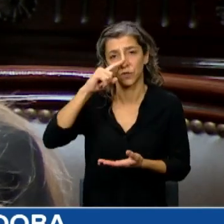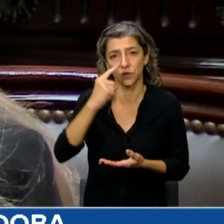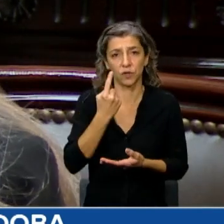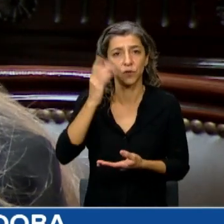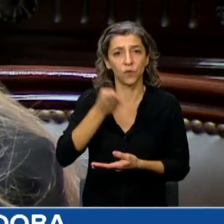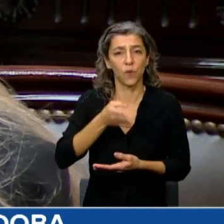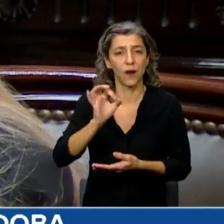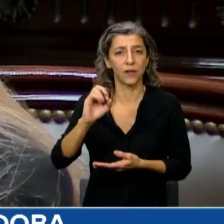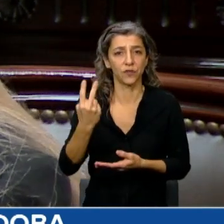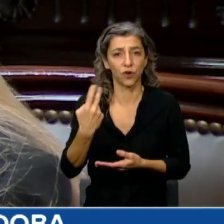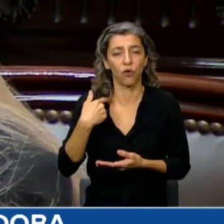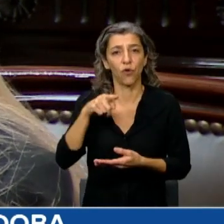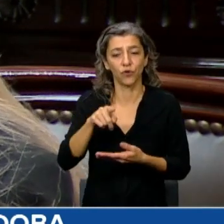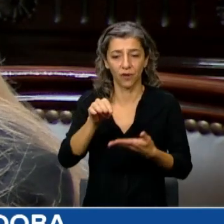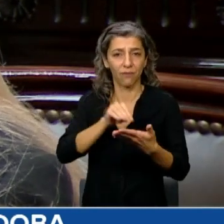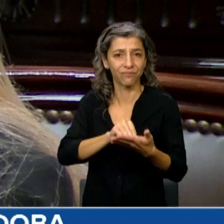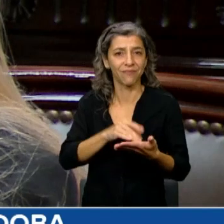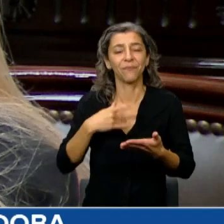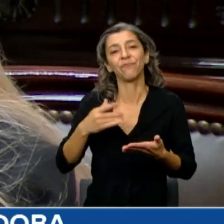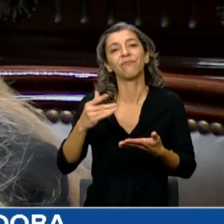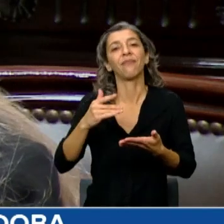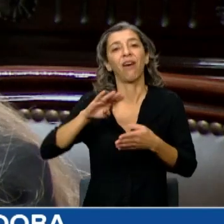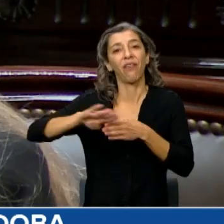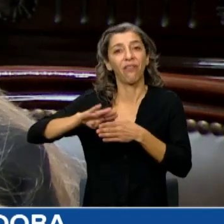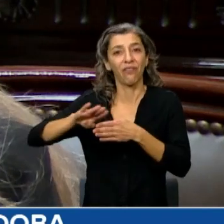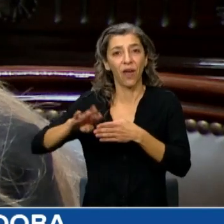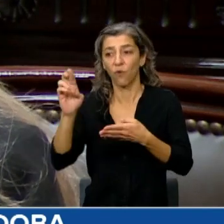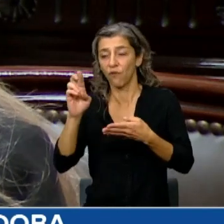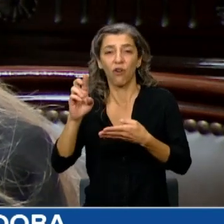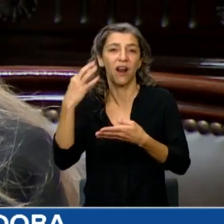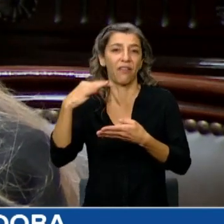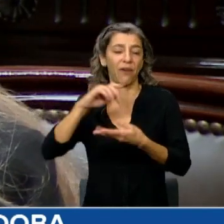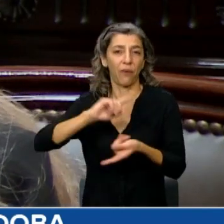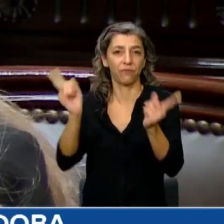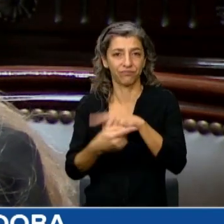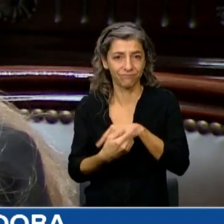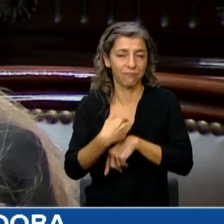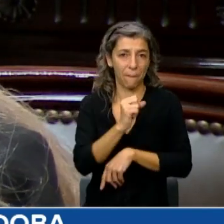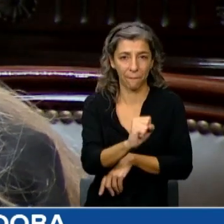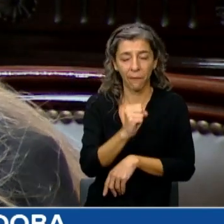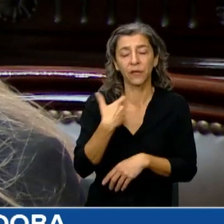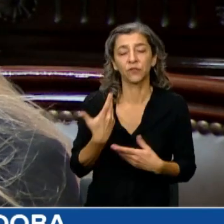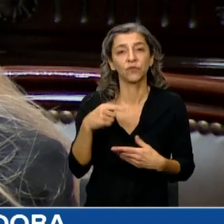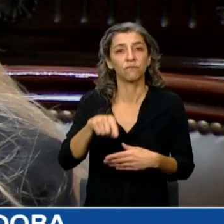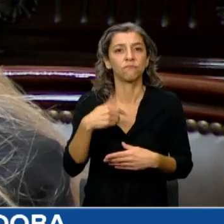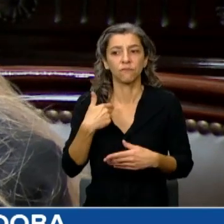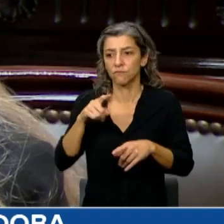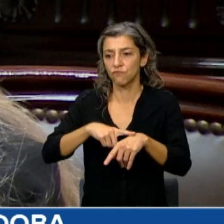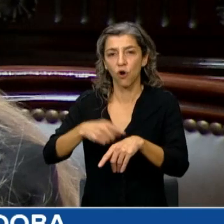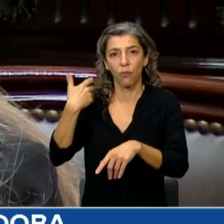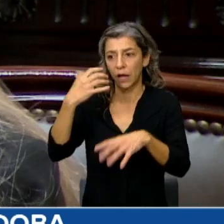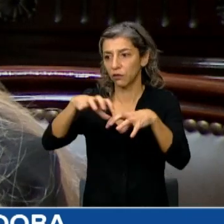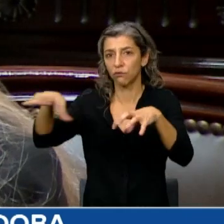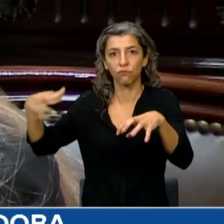471/02, que establecía la especificación de las deudas contraídas en dólares, estos municipios, comunas y entes prestadores de